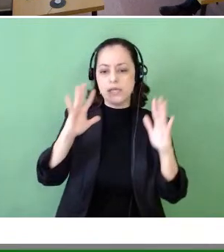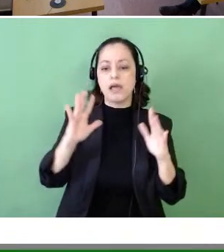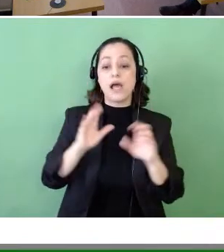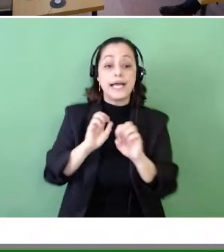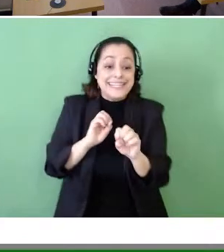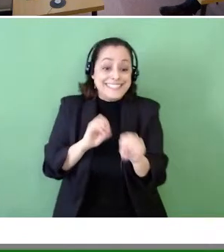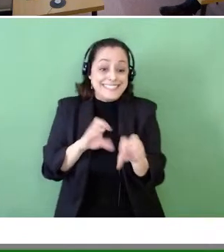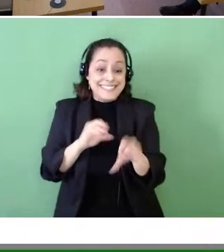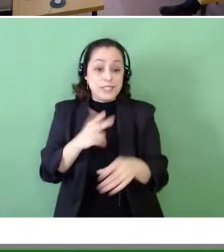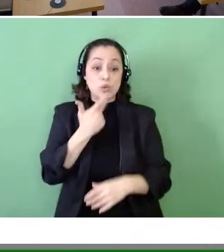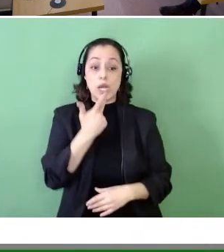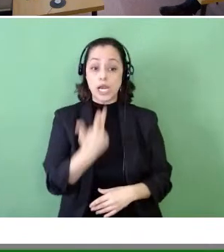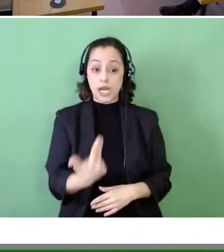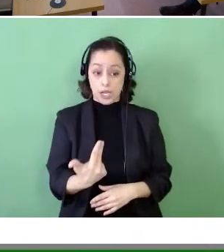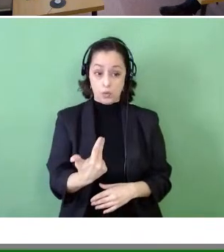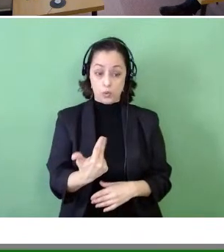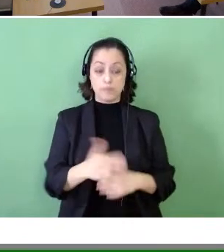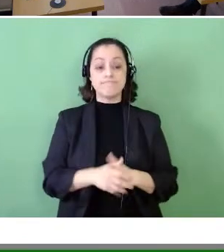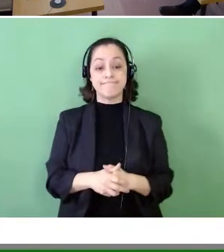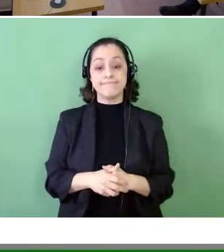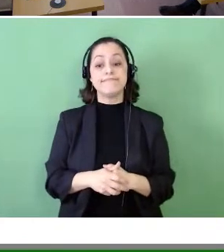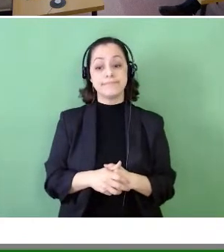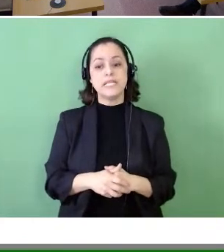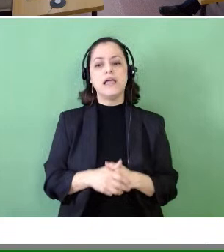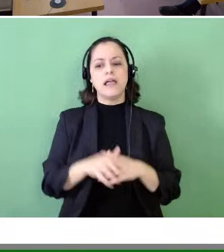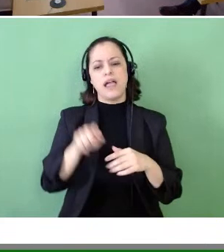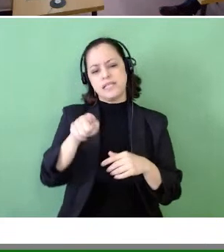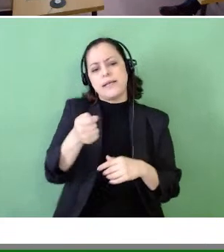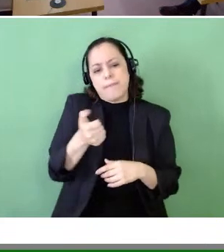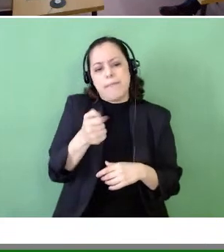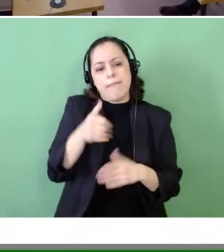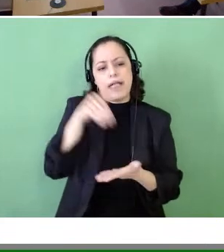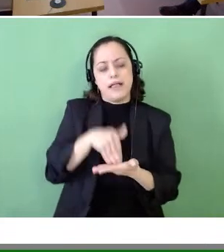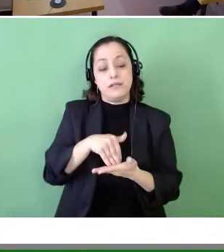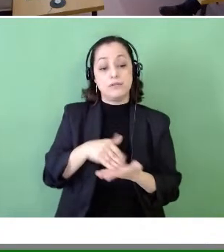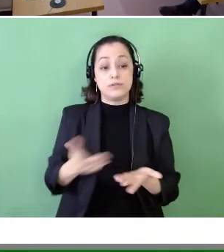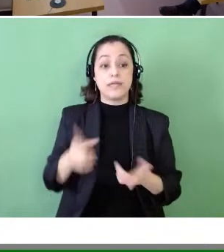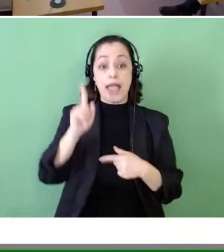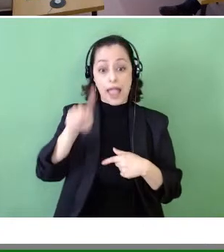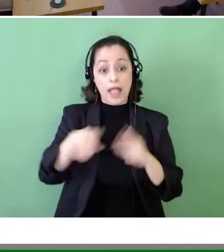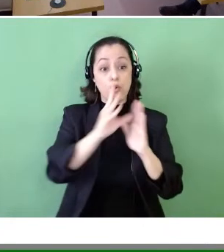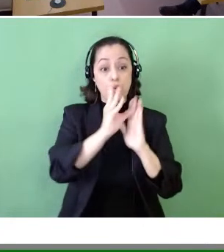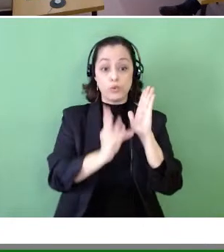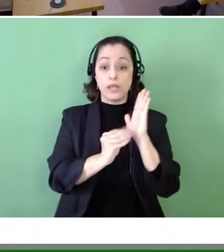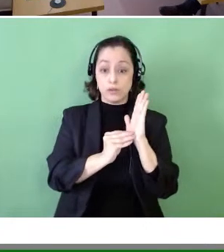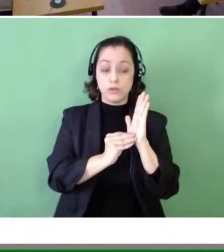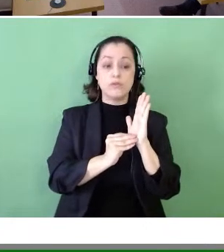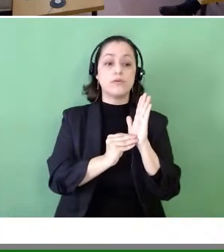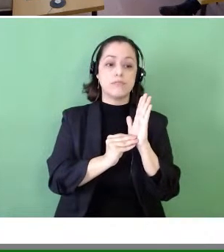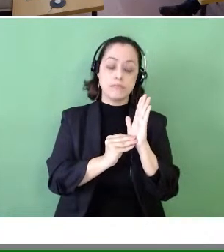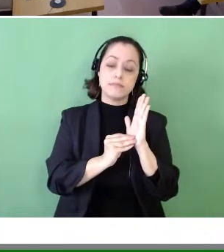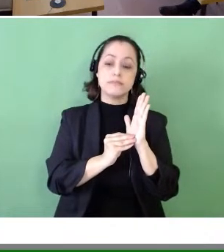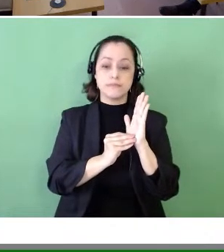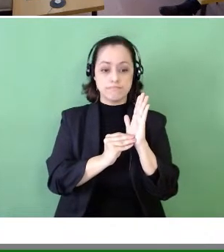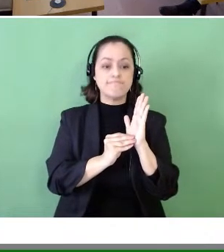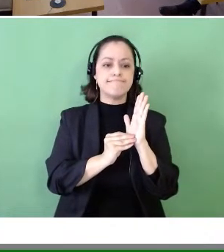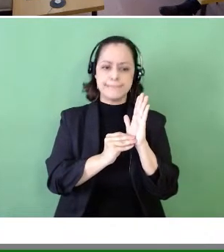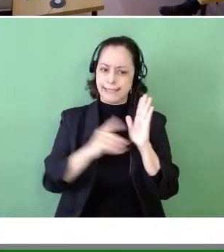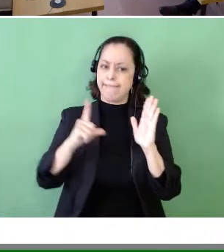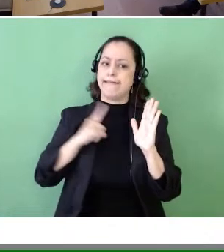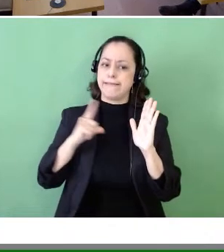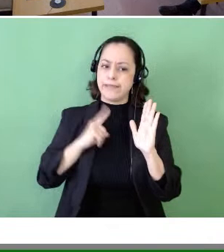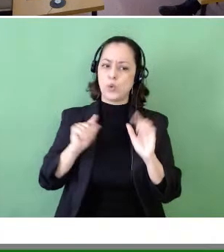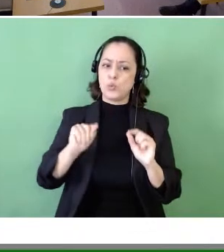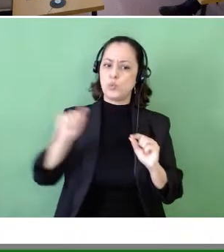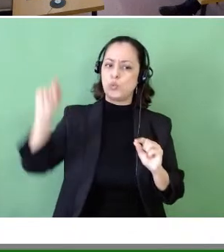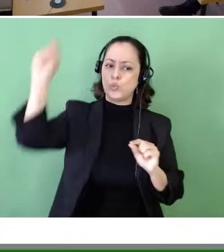Y eso también nos pone un comentario que estos contenidos son así muy presentes en los cursos